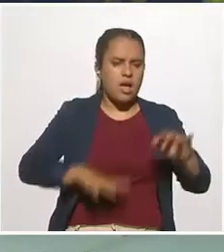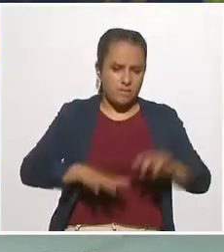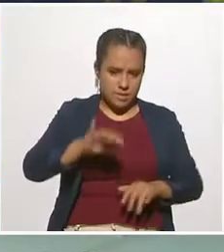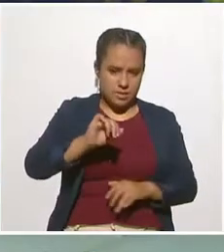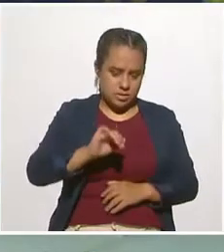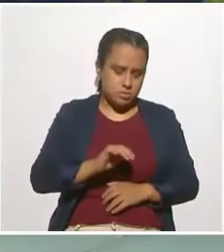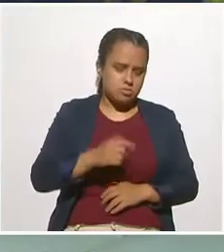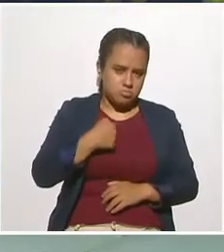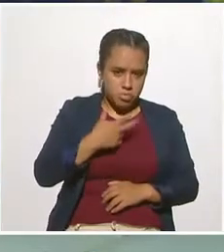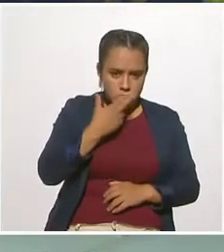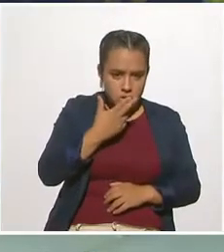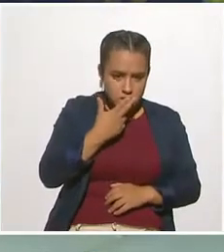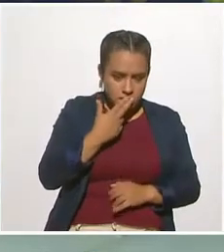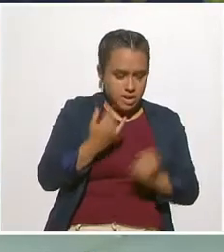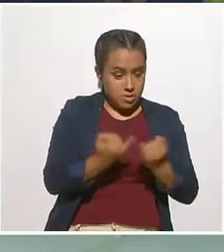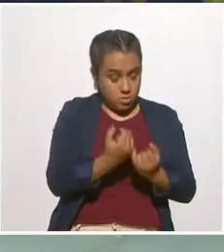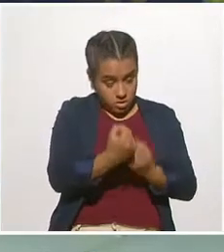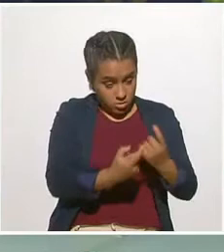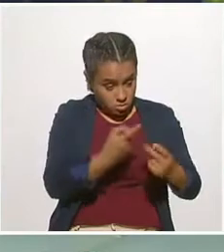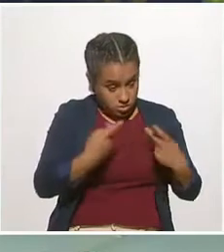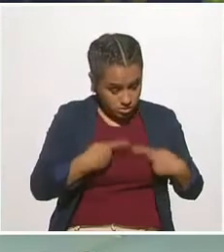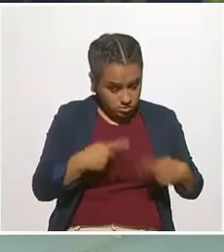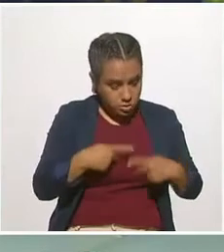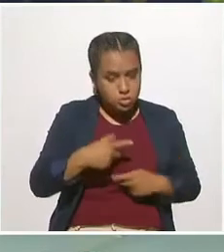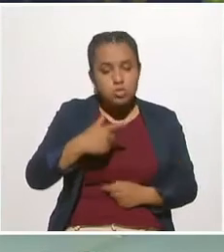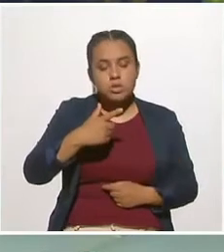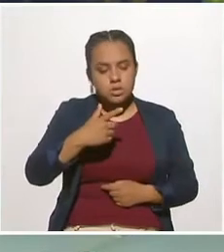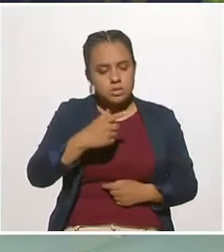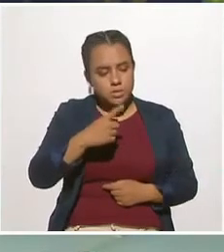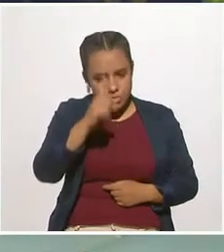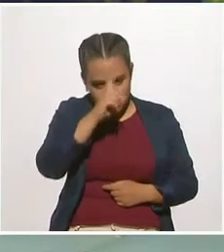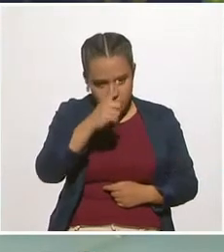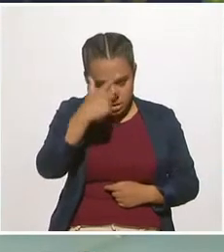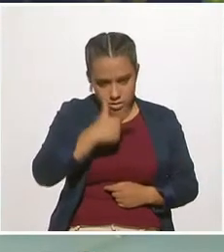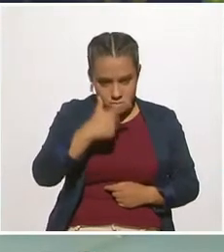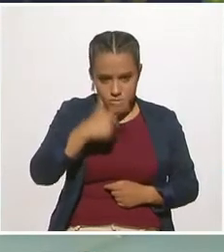de mis pacientes en la noche. Muy bien. Por ejemplo, hablando ahí, ¿no? De la leche